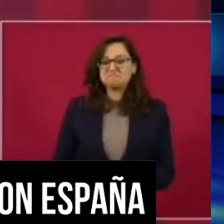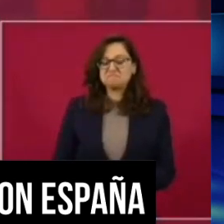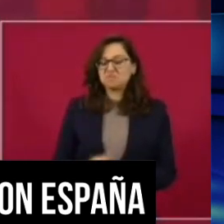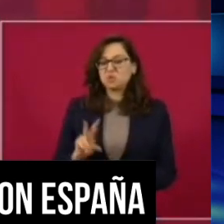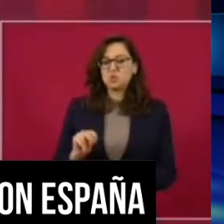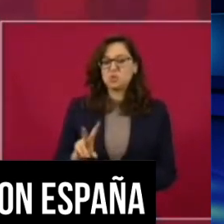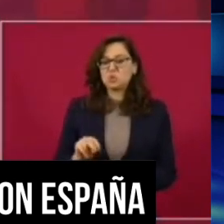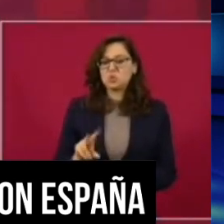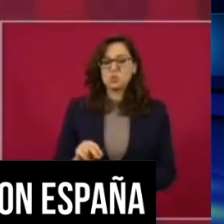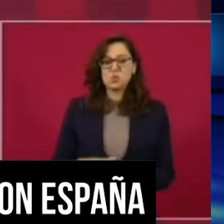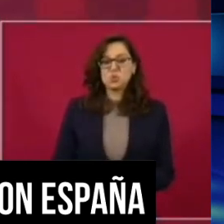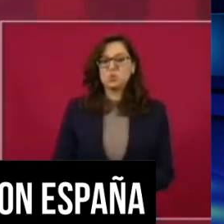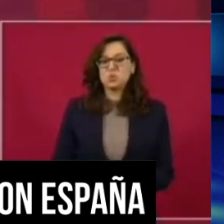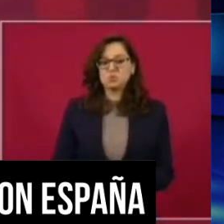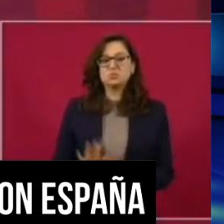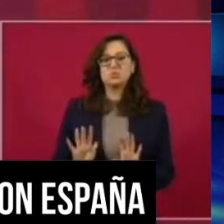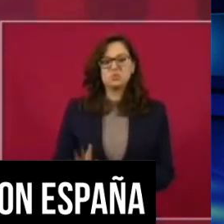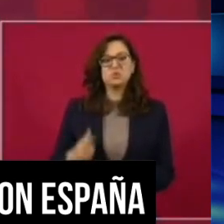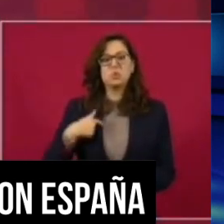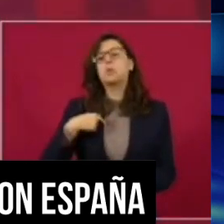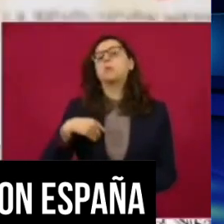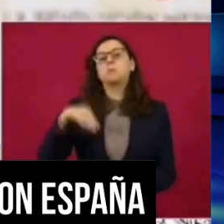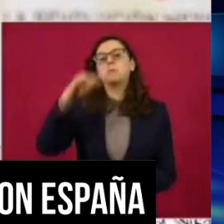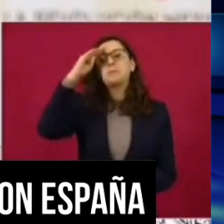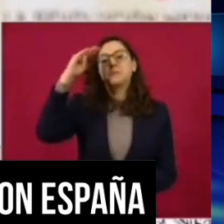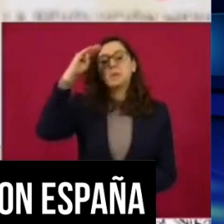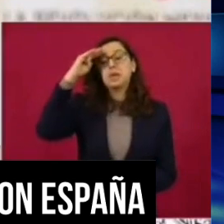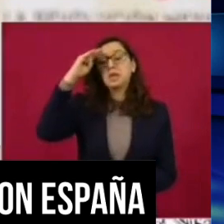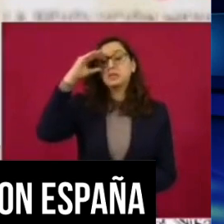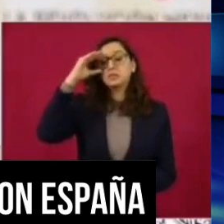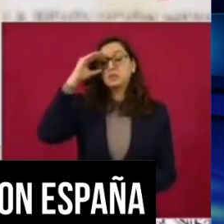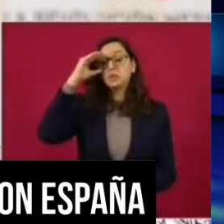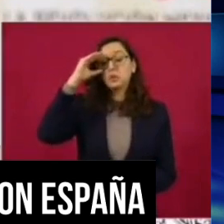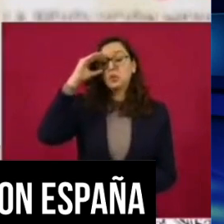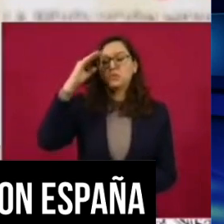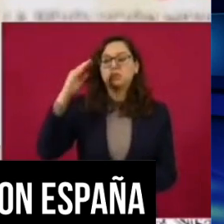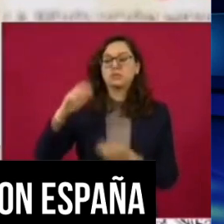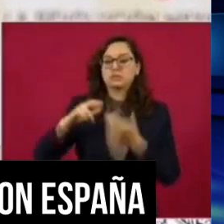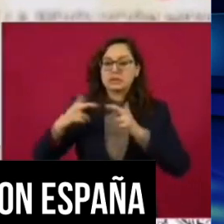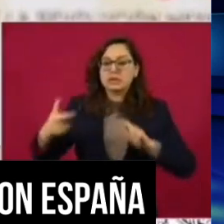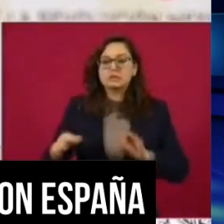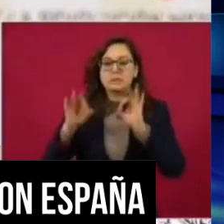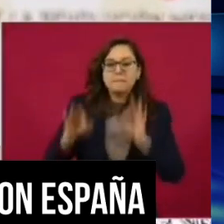hasta nos tardamos en que se normalizará